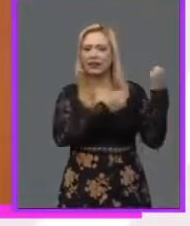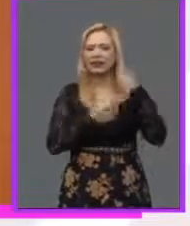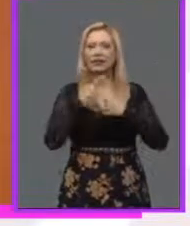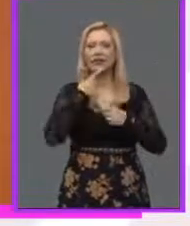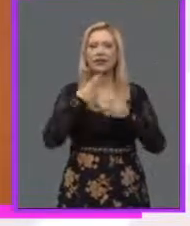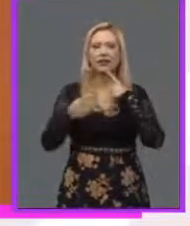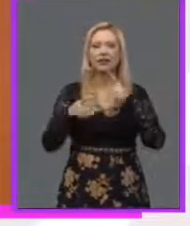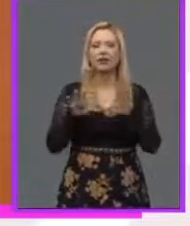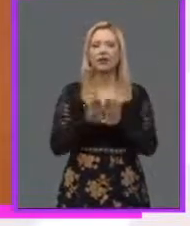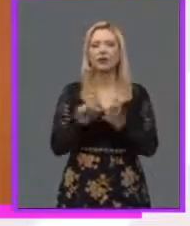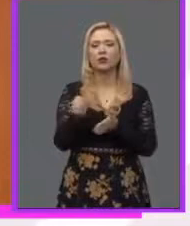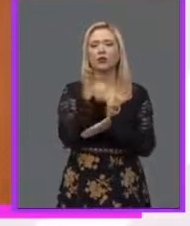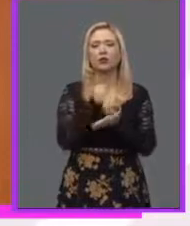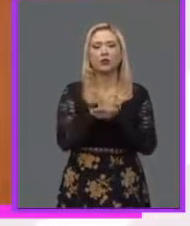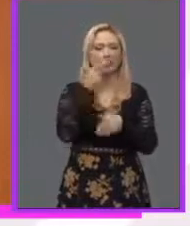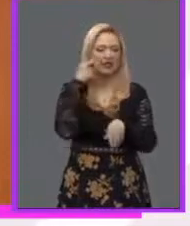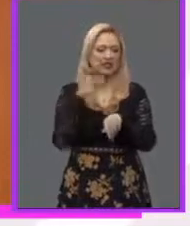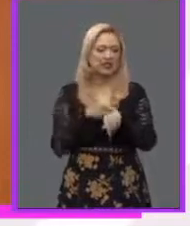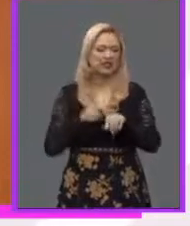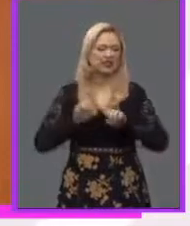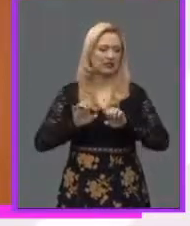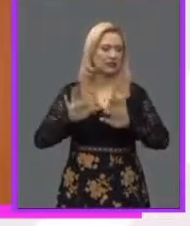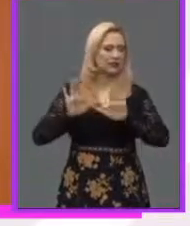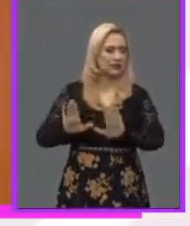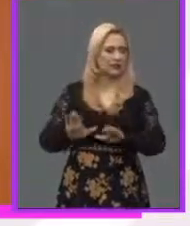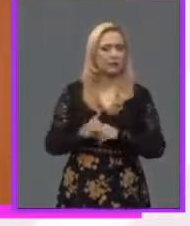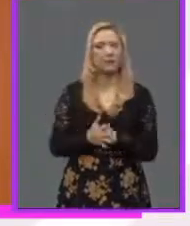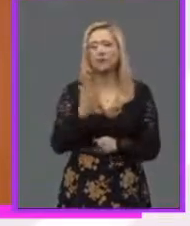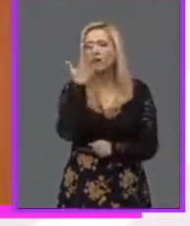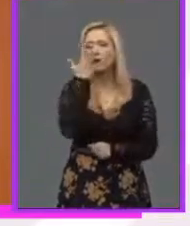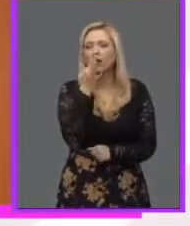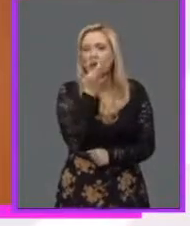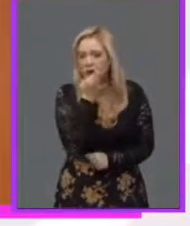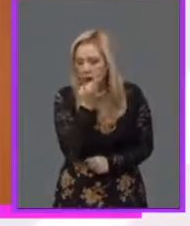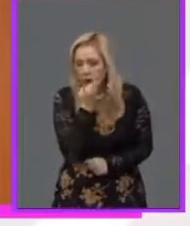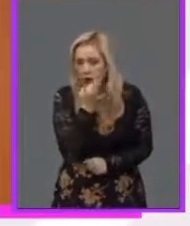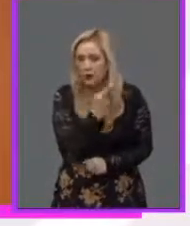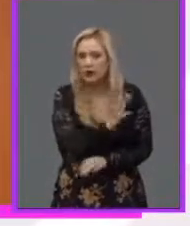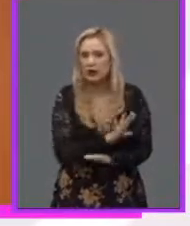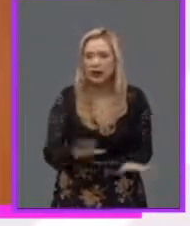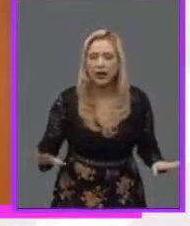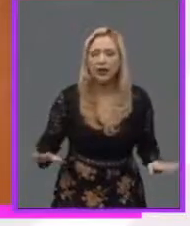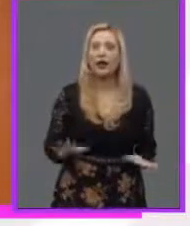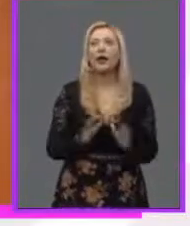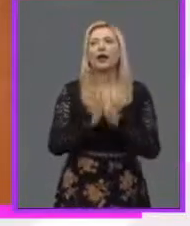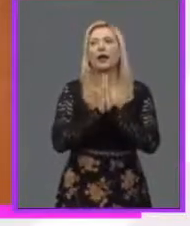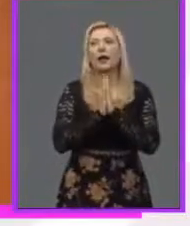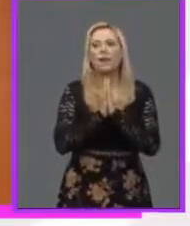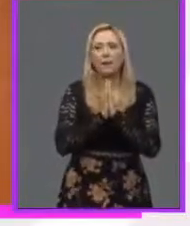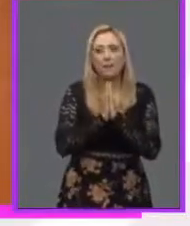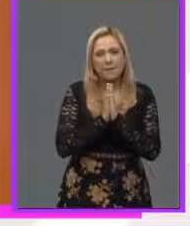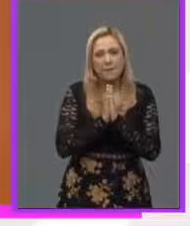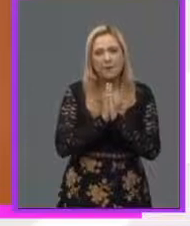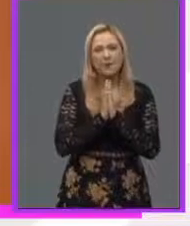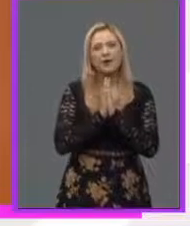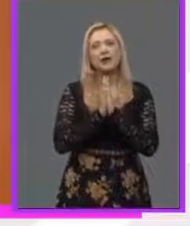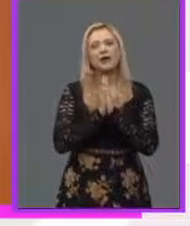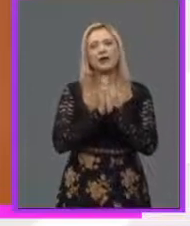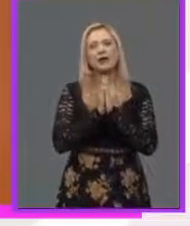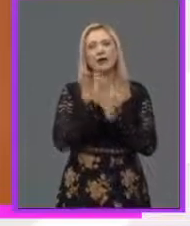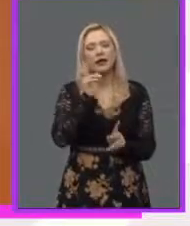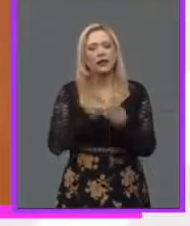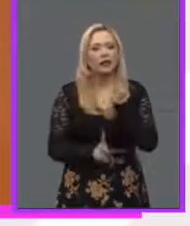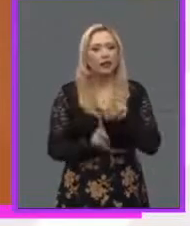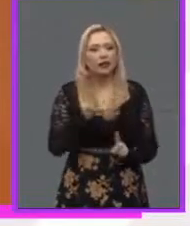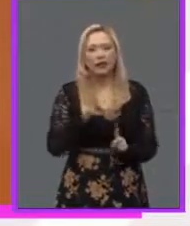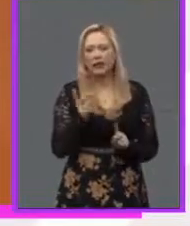las ciudades desde una perspectiva antirracista. Nos quedan 5 minutos y me gustaría que en ese poquitito espacio